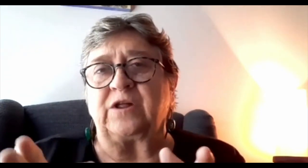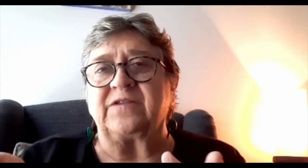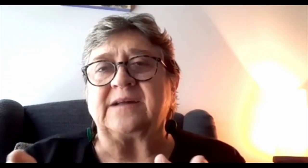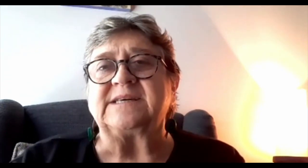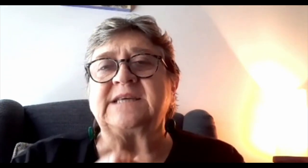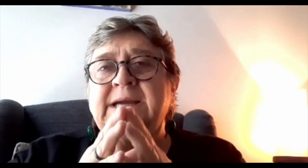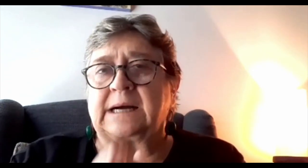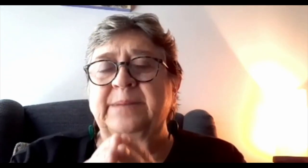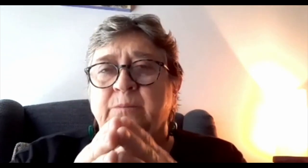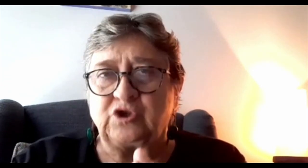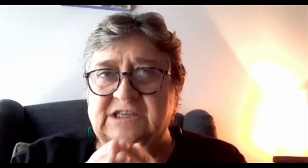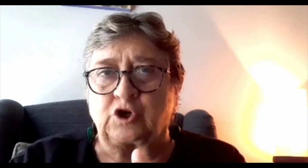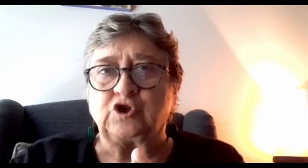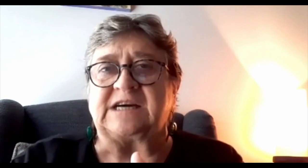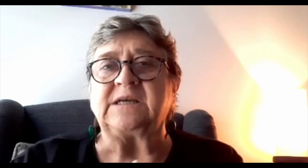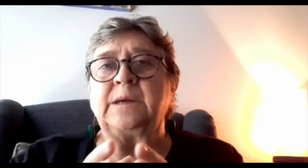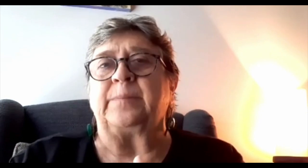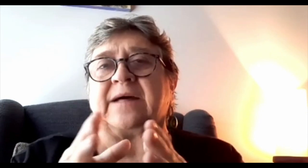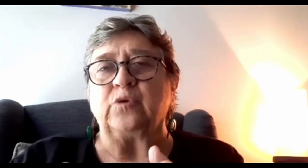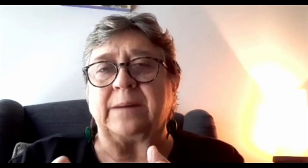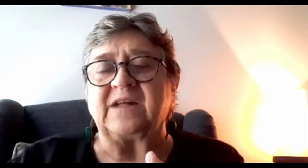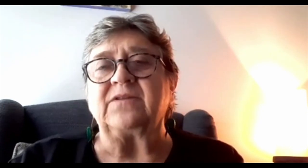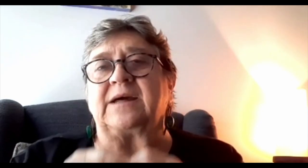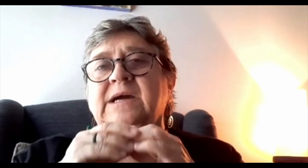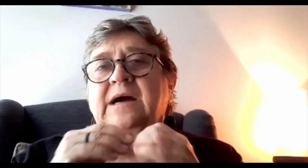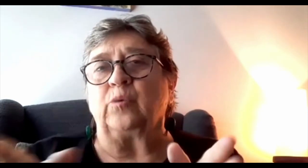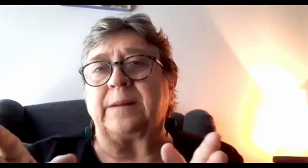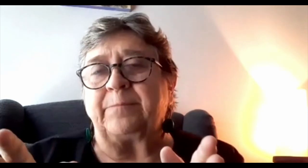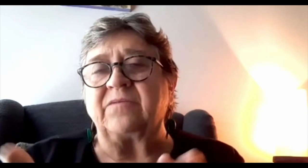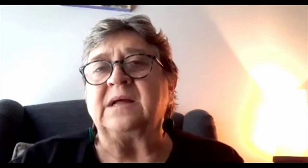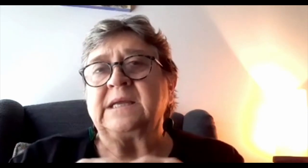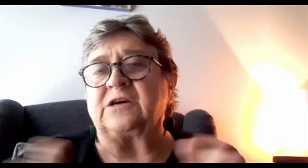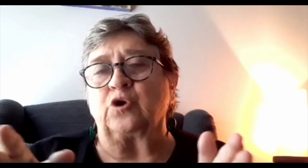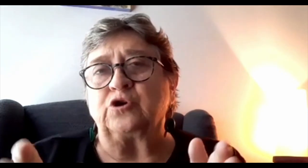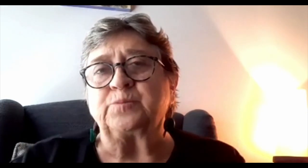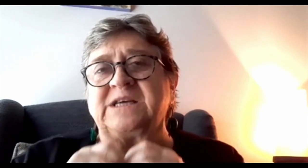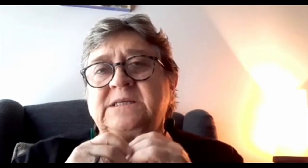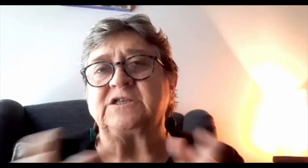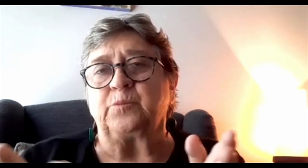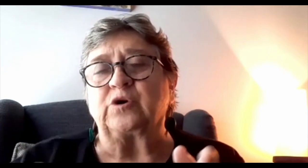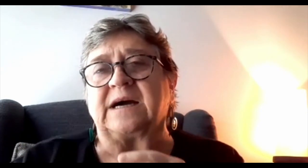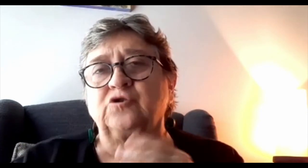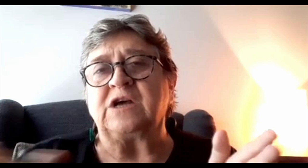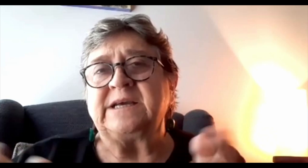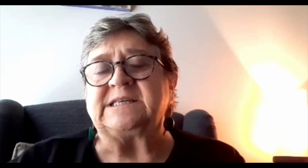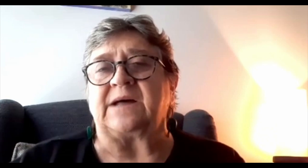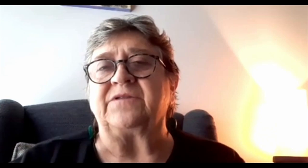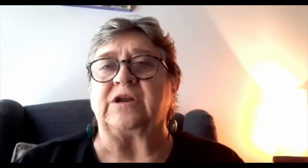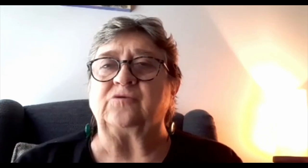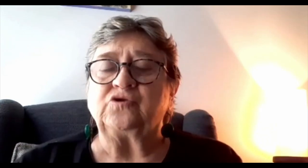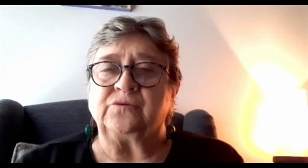reflexionar, como decía antes, cambiar muchas cosas para de una vez que dejen a Cuba en paz y a todos los países bloqueados